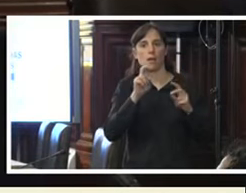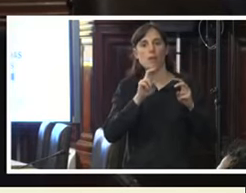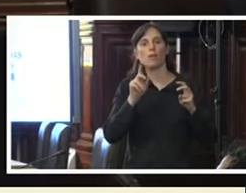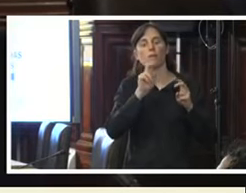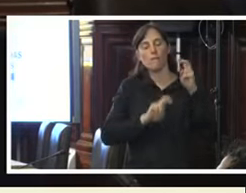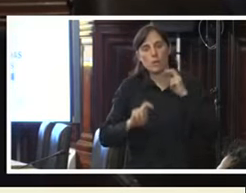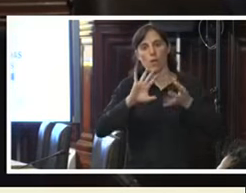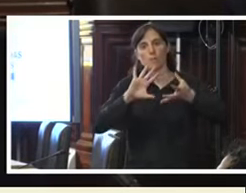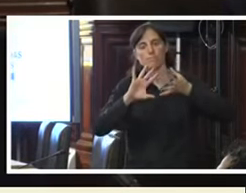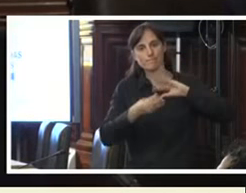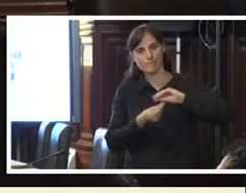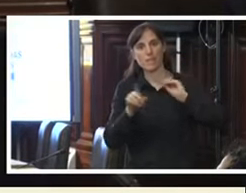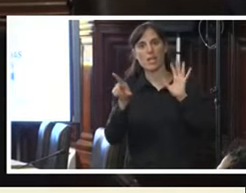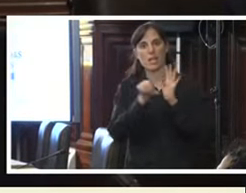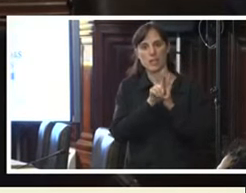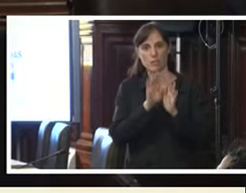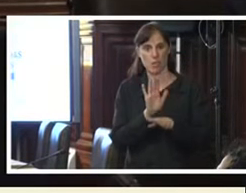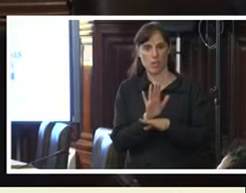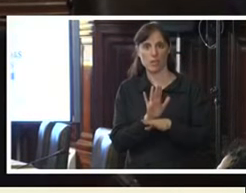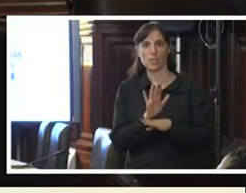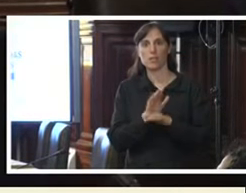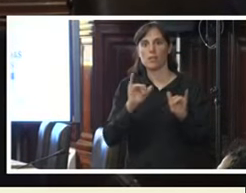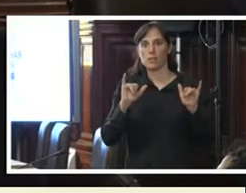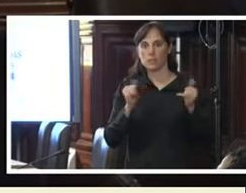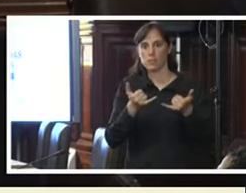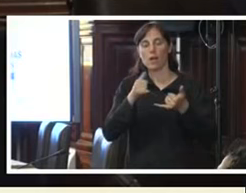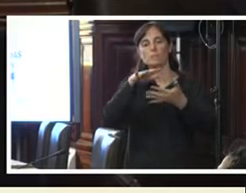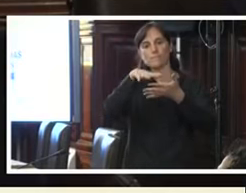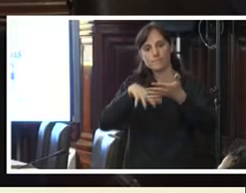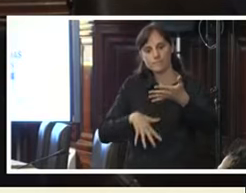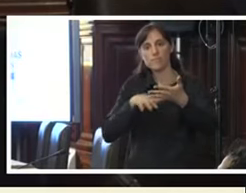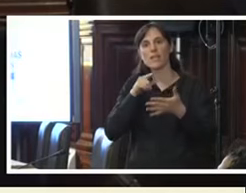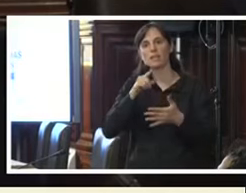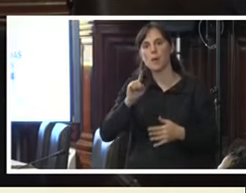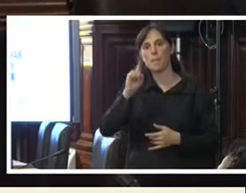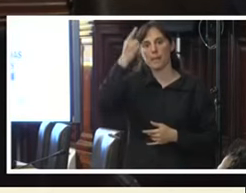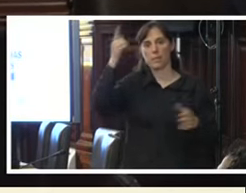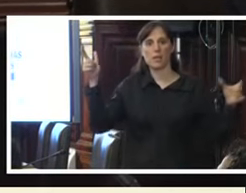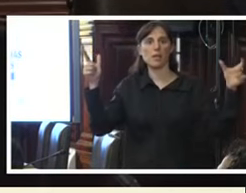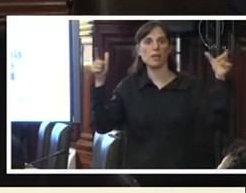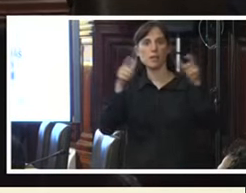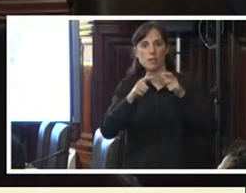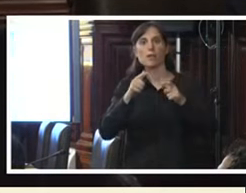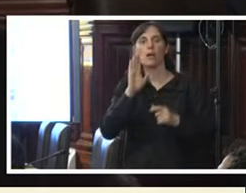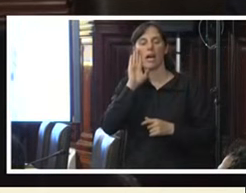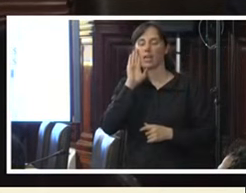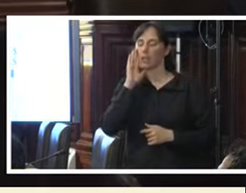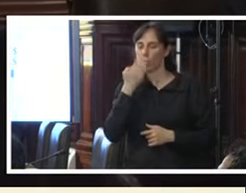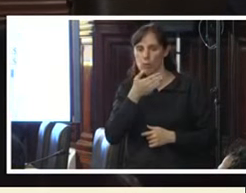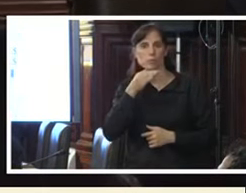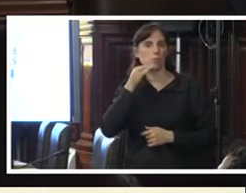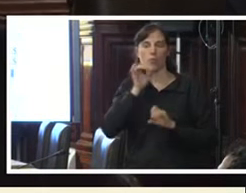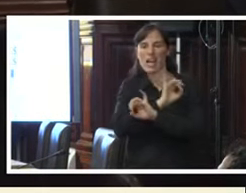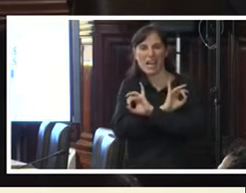con lo planteado se torna fundamental el señalar que esta es la primera convención que hace un reconocimiento explícito